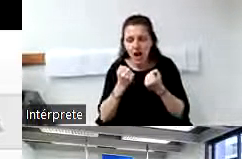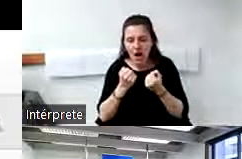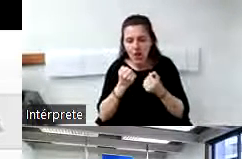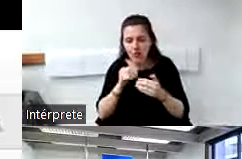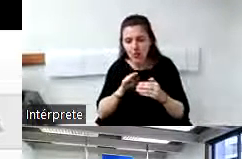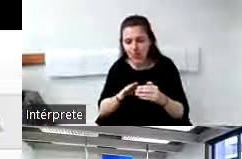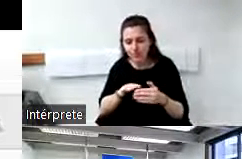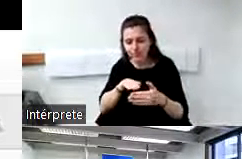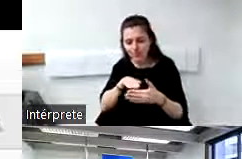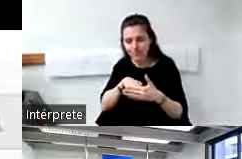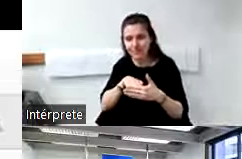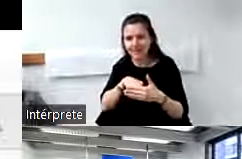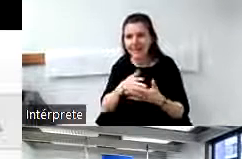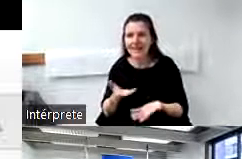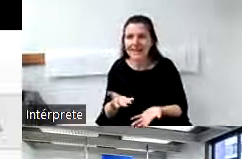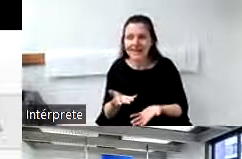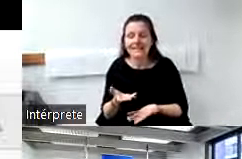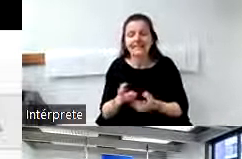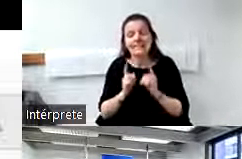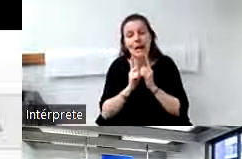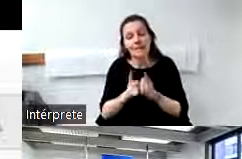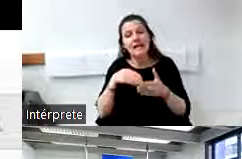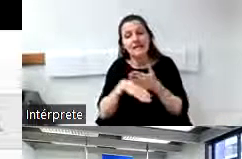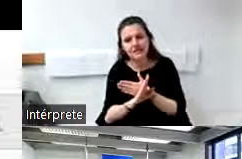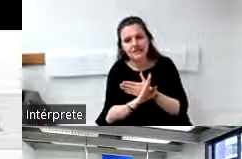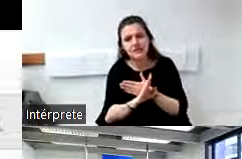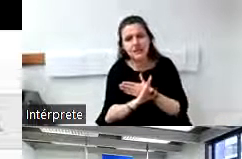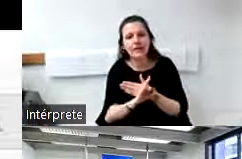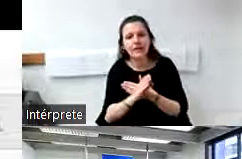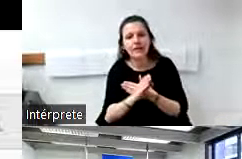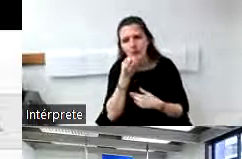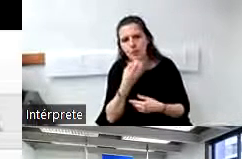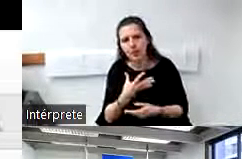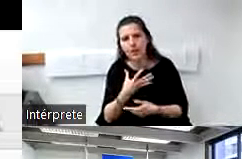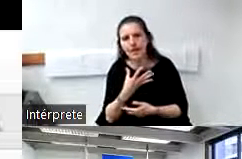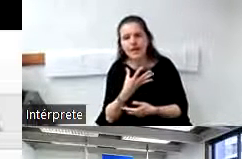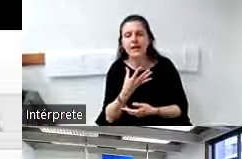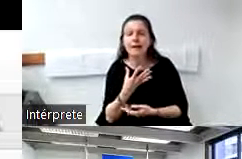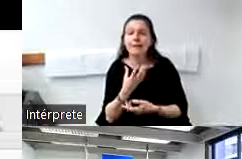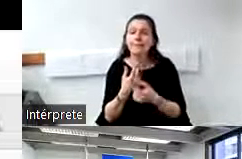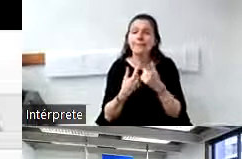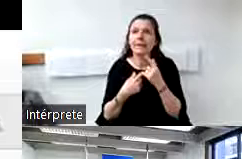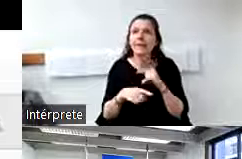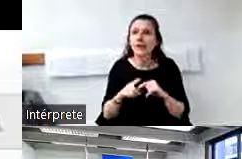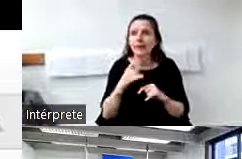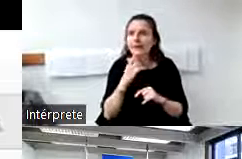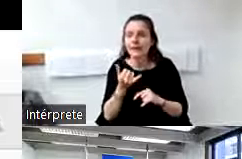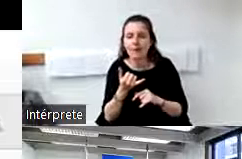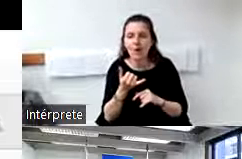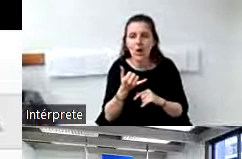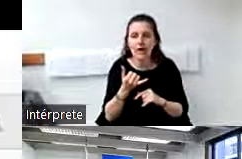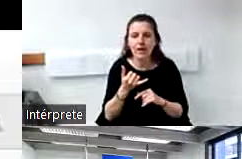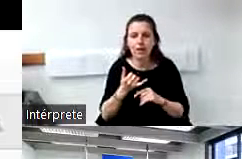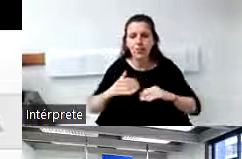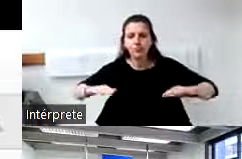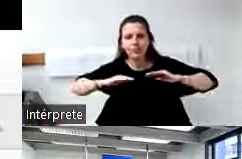No tenemos buena accesibilidad en algunos lados de las instituciones, pero tenemos un gimnasio al cual las personas